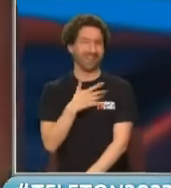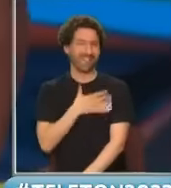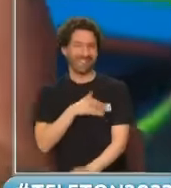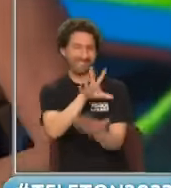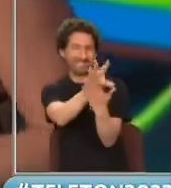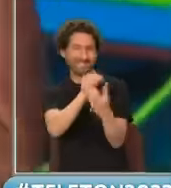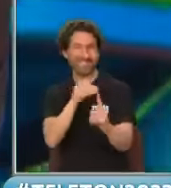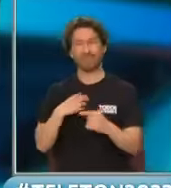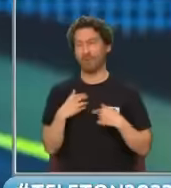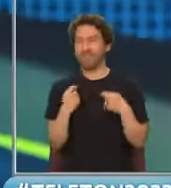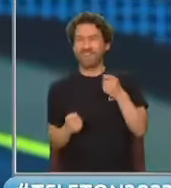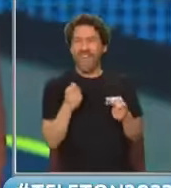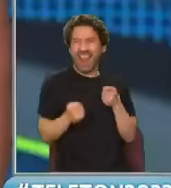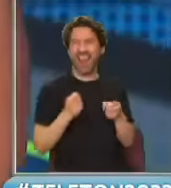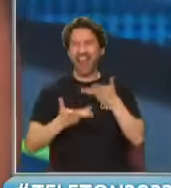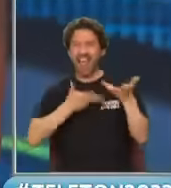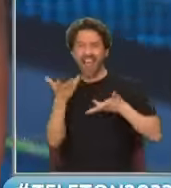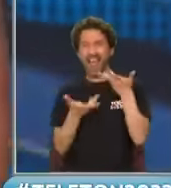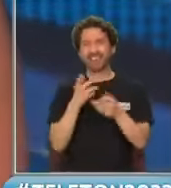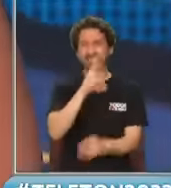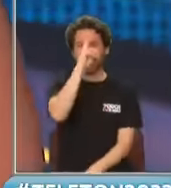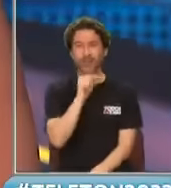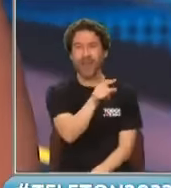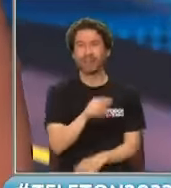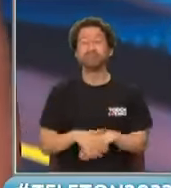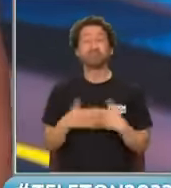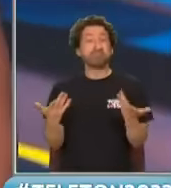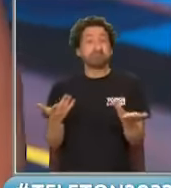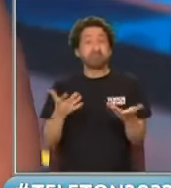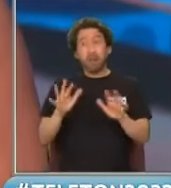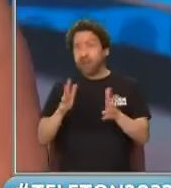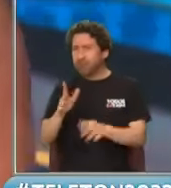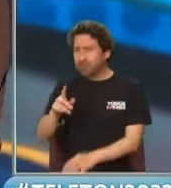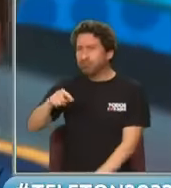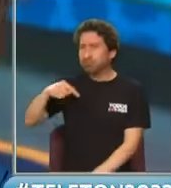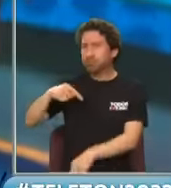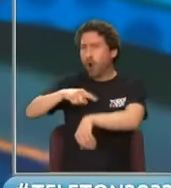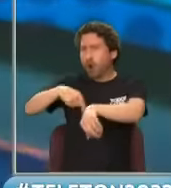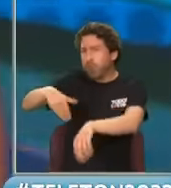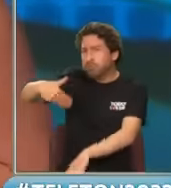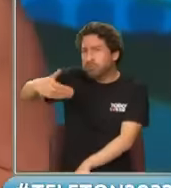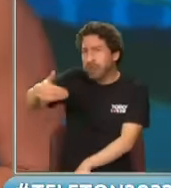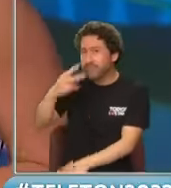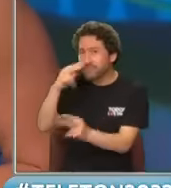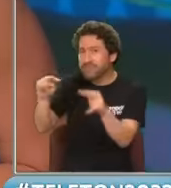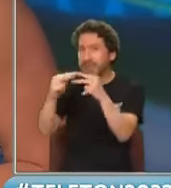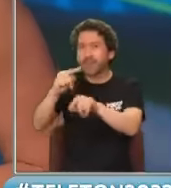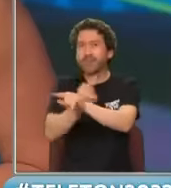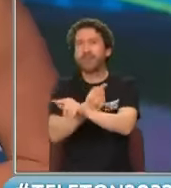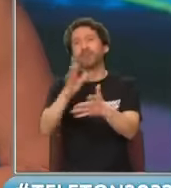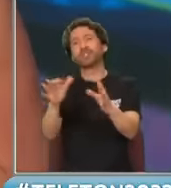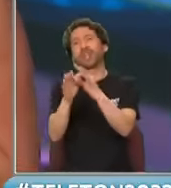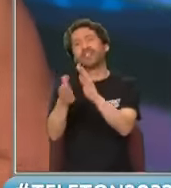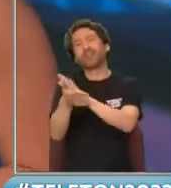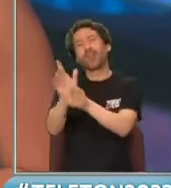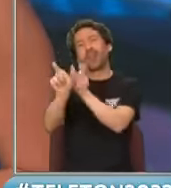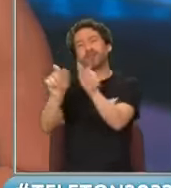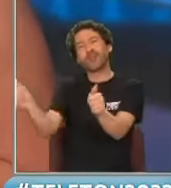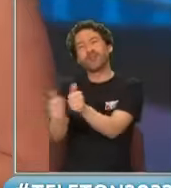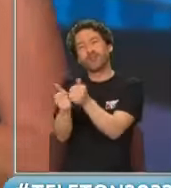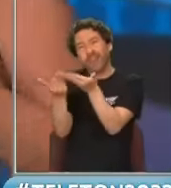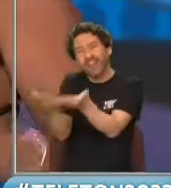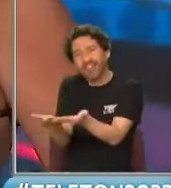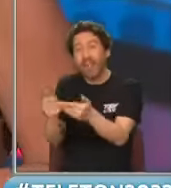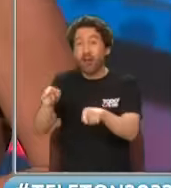y bailar y cantar así. Bueno, te vamos a ver seguramente durante las próximas horas. Le agradecemos a todos quienes te han acompañado en